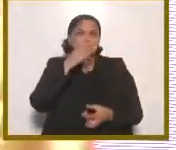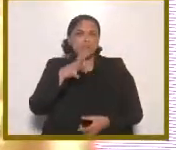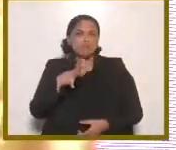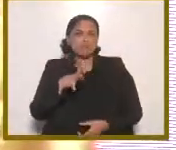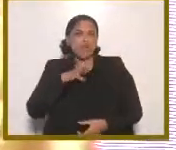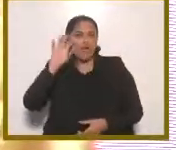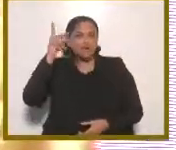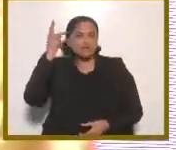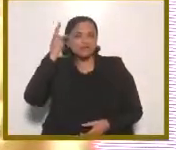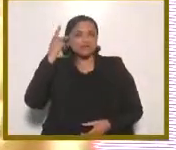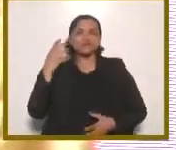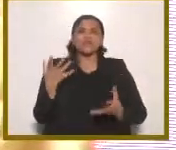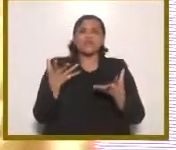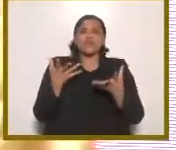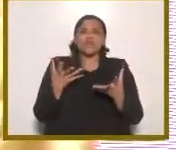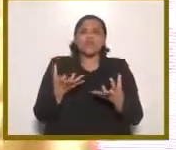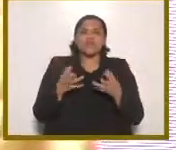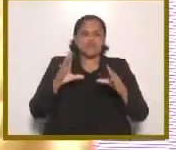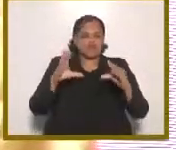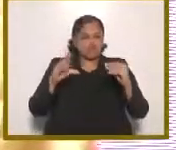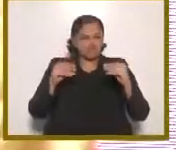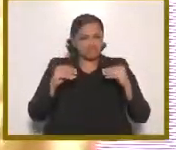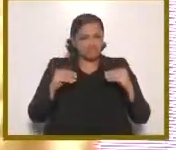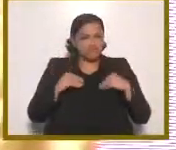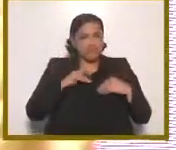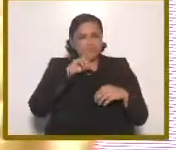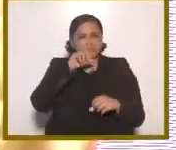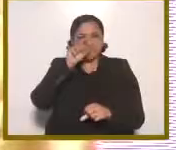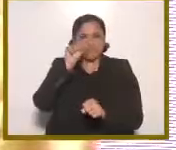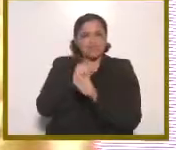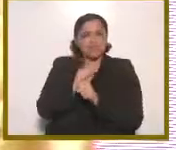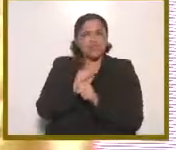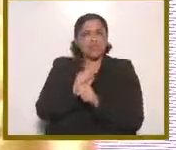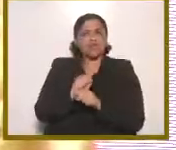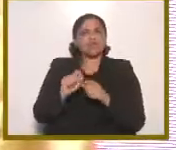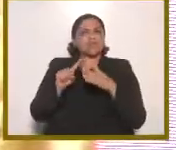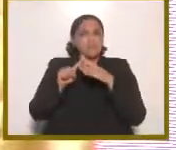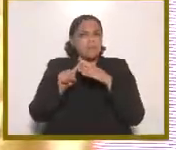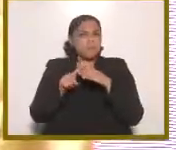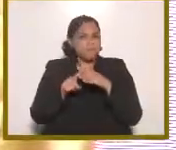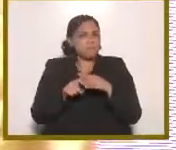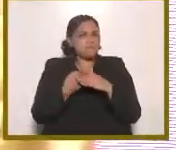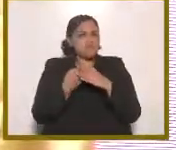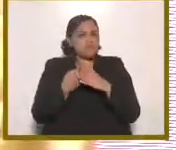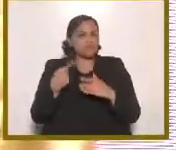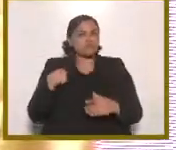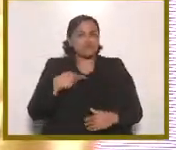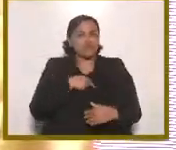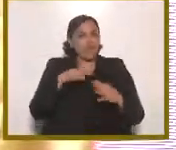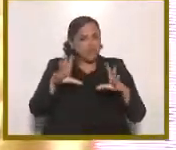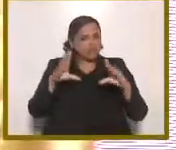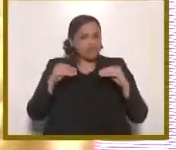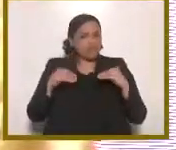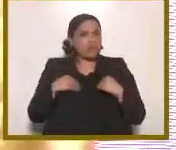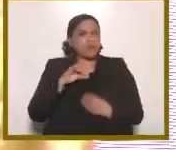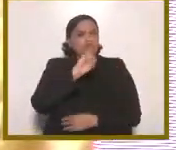quiere asumir un compromiso que en principio lo asumimos como Junta Central